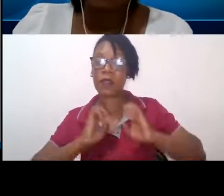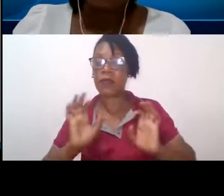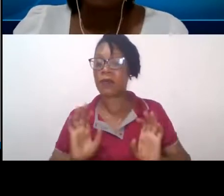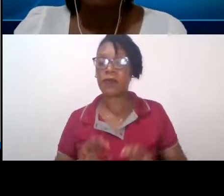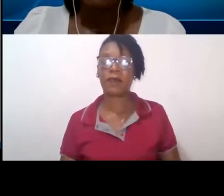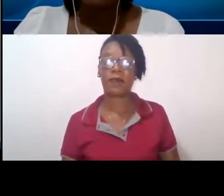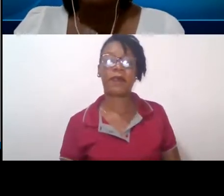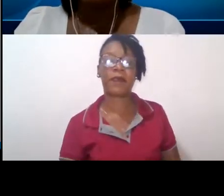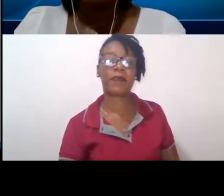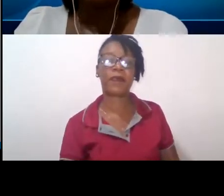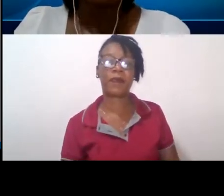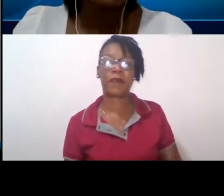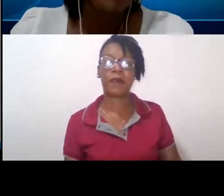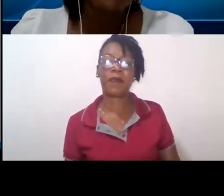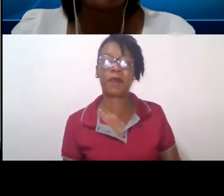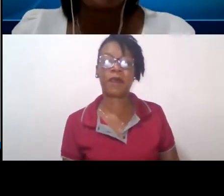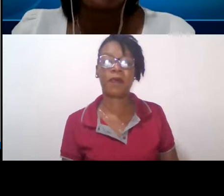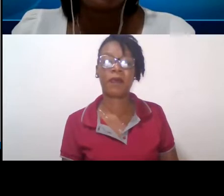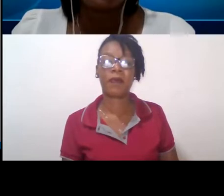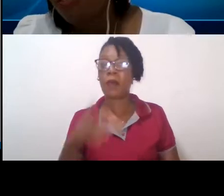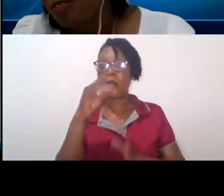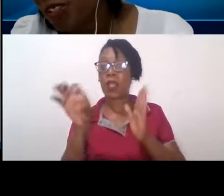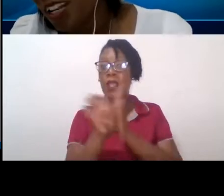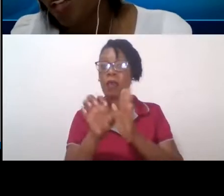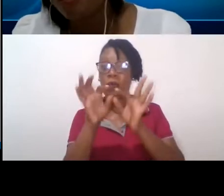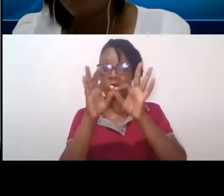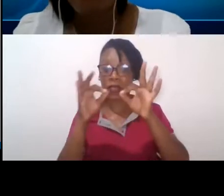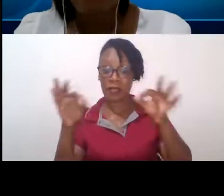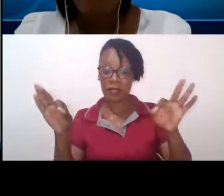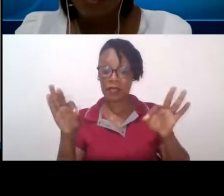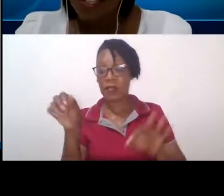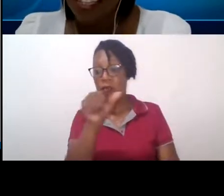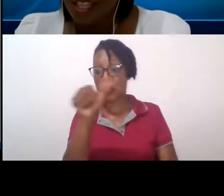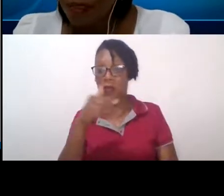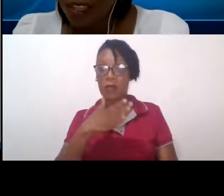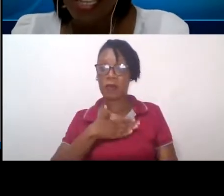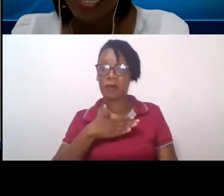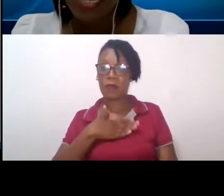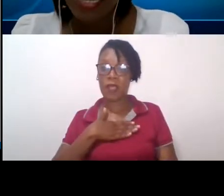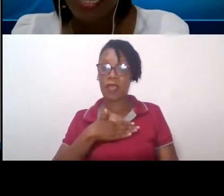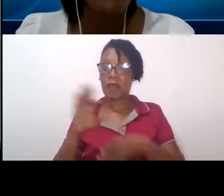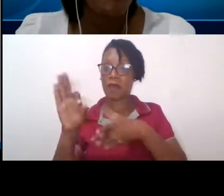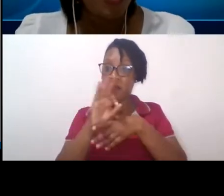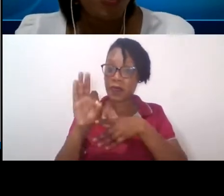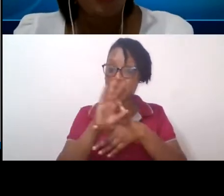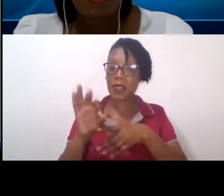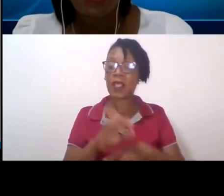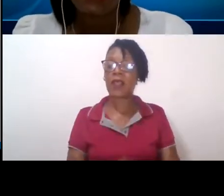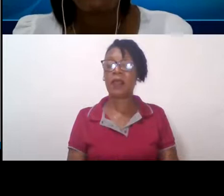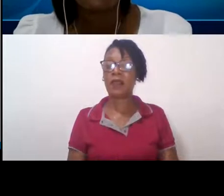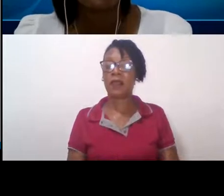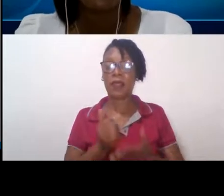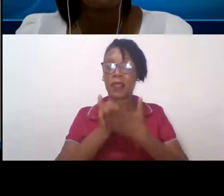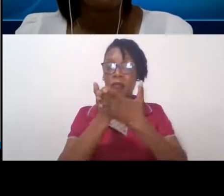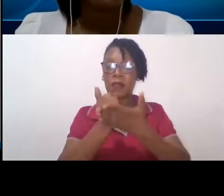como usted quiera. Otro aspecto que a mí me ha funcionado y también que nos ayuda como un recurso en la